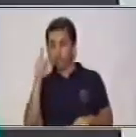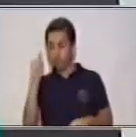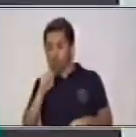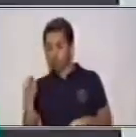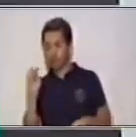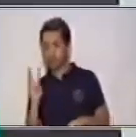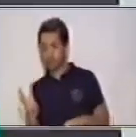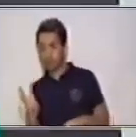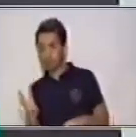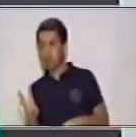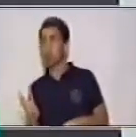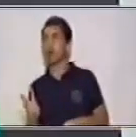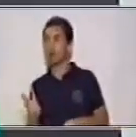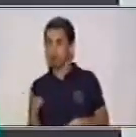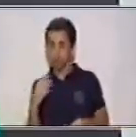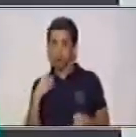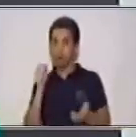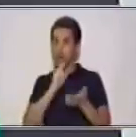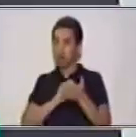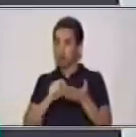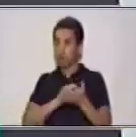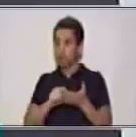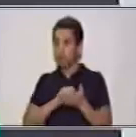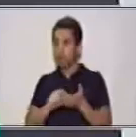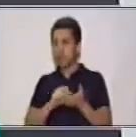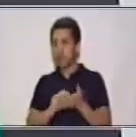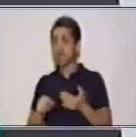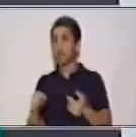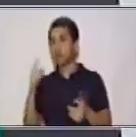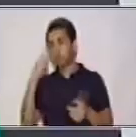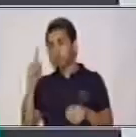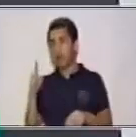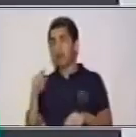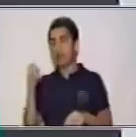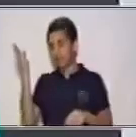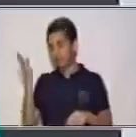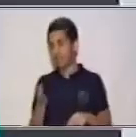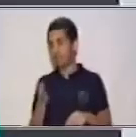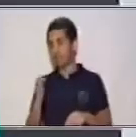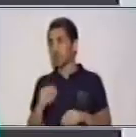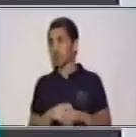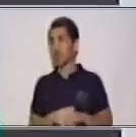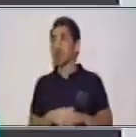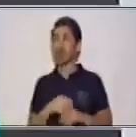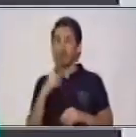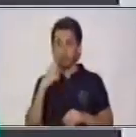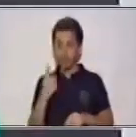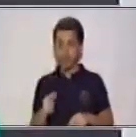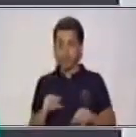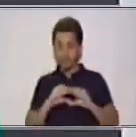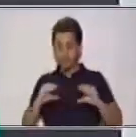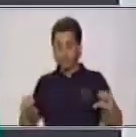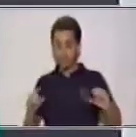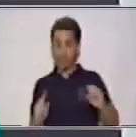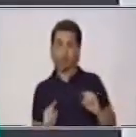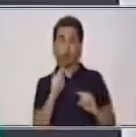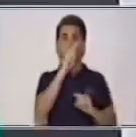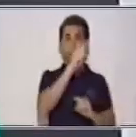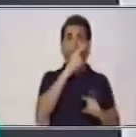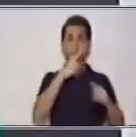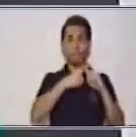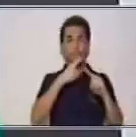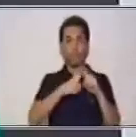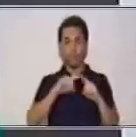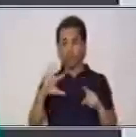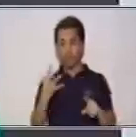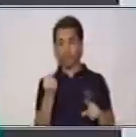Al quererlo escribir de manera fraccionaria, multiplicamos denominador por número entero. Entonces